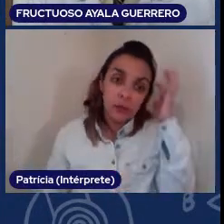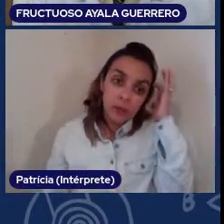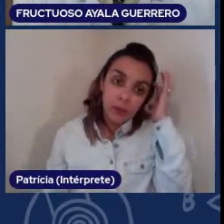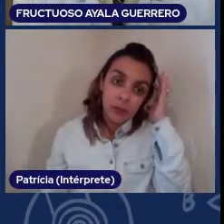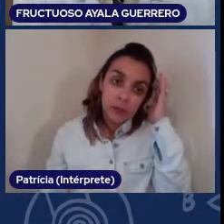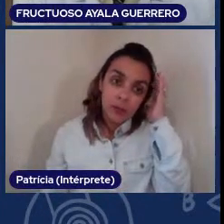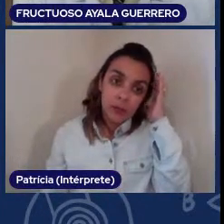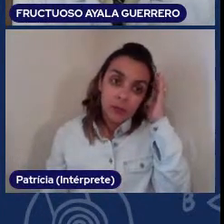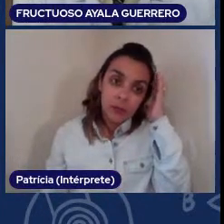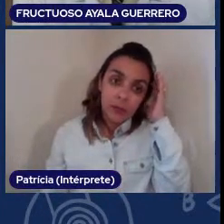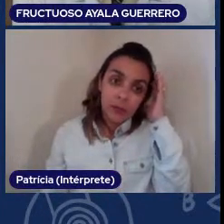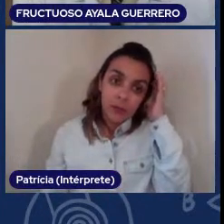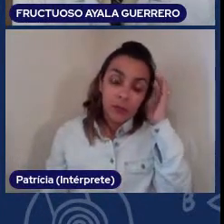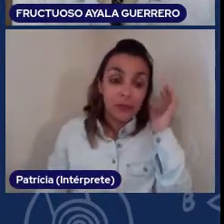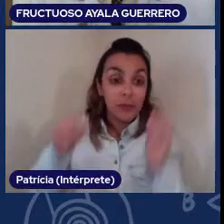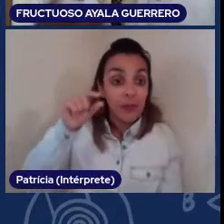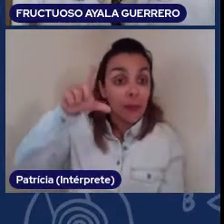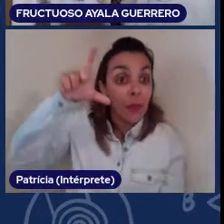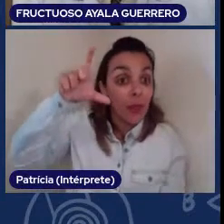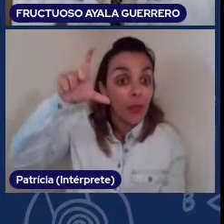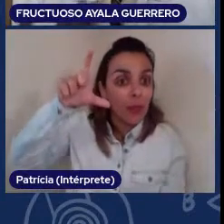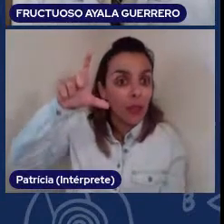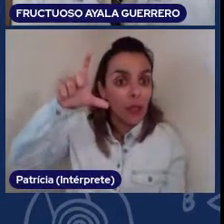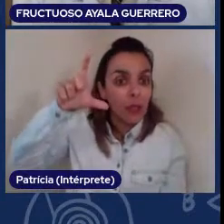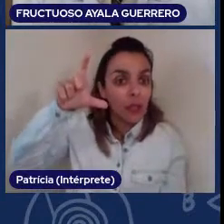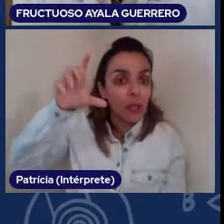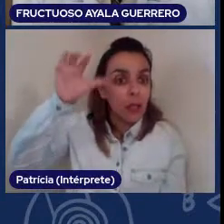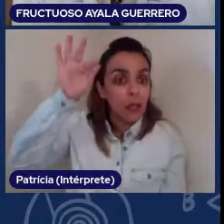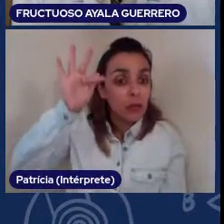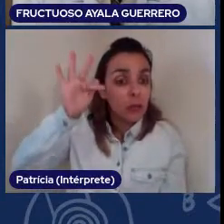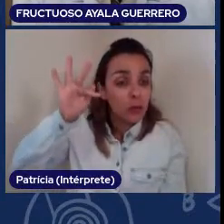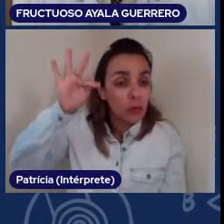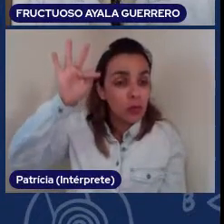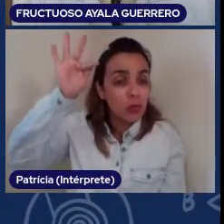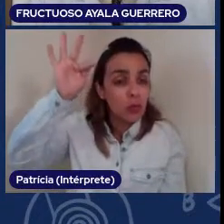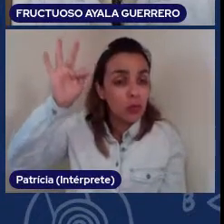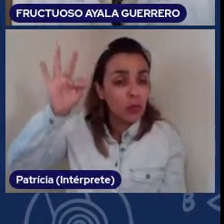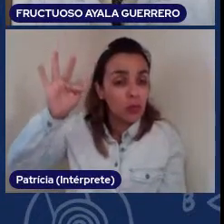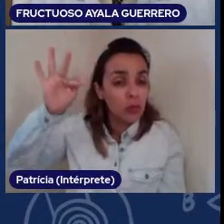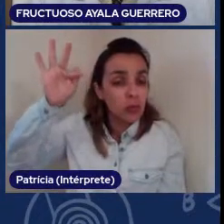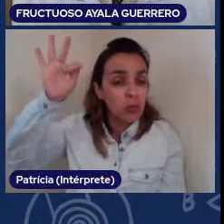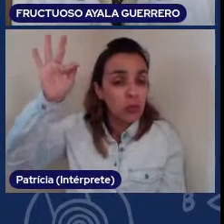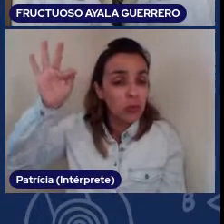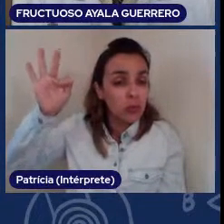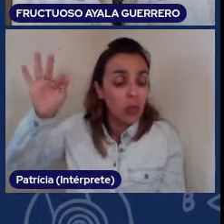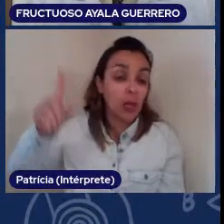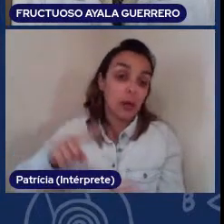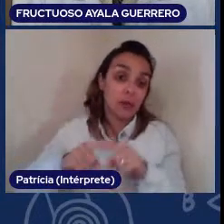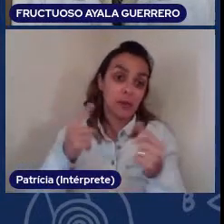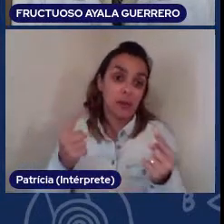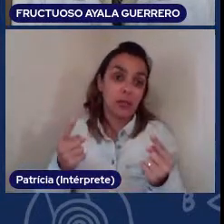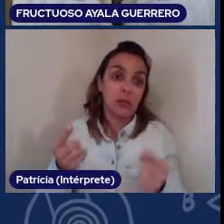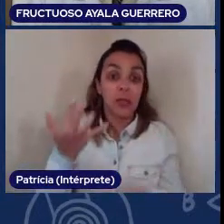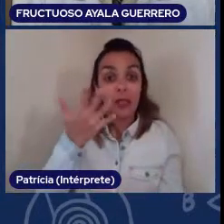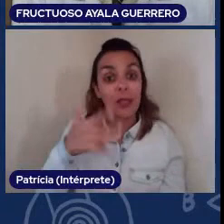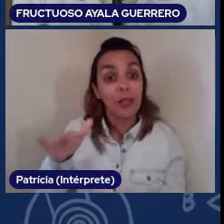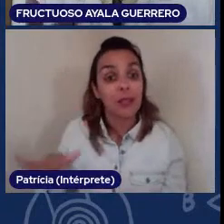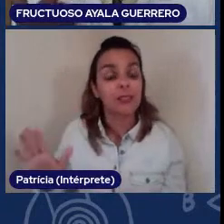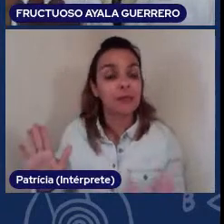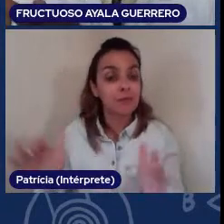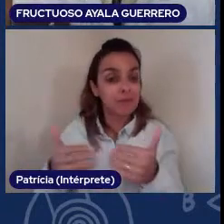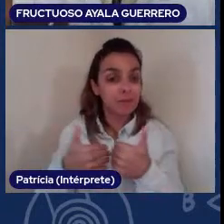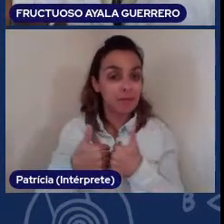de amplitud y aumenta de frecuencia porque se está moviendo. Pero este niño autista,